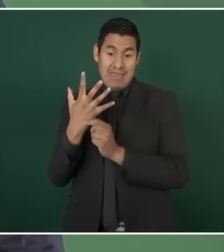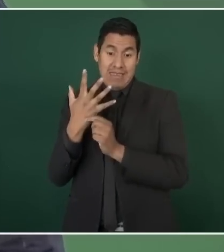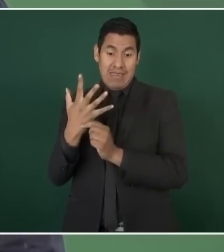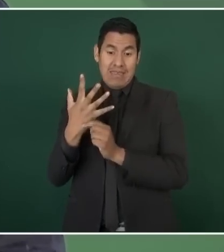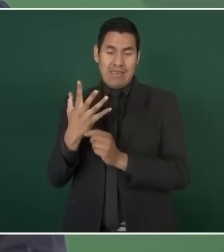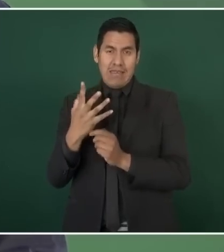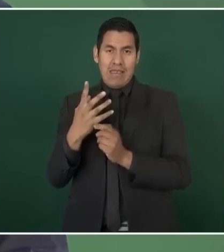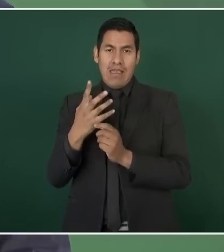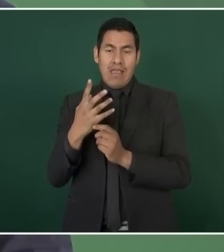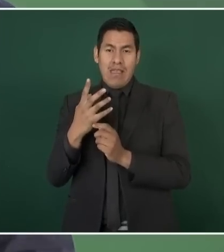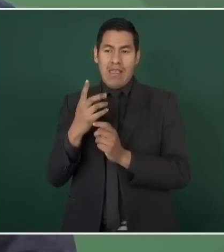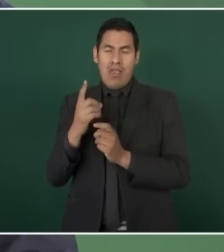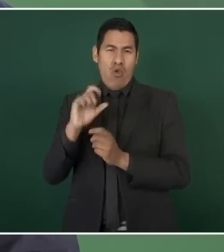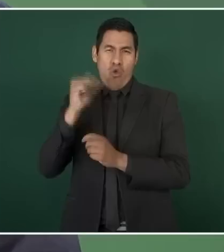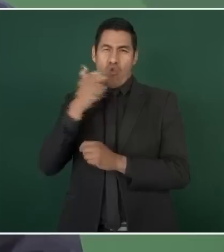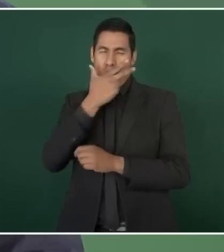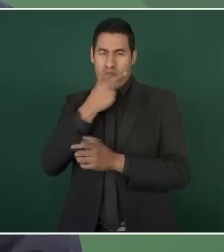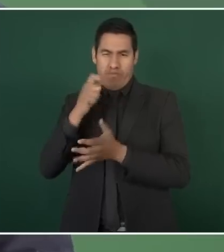Taracena,